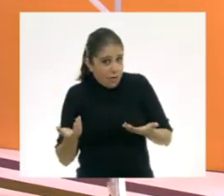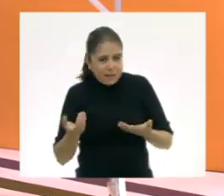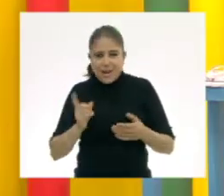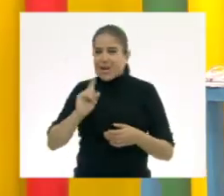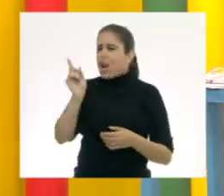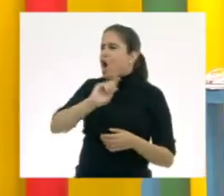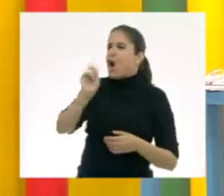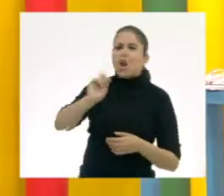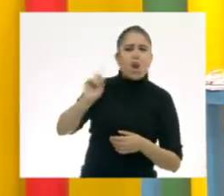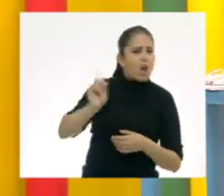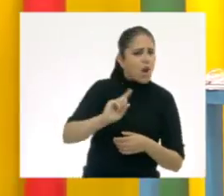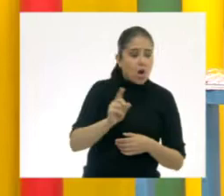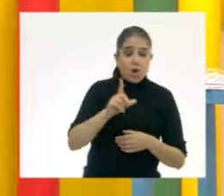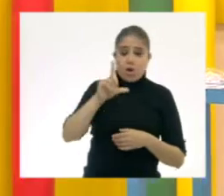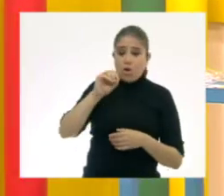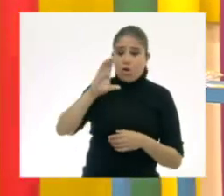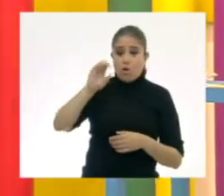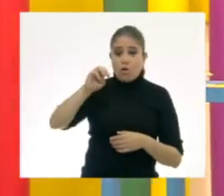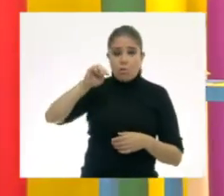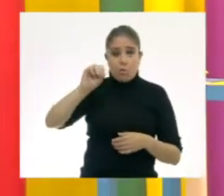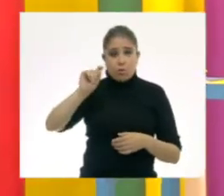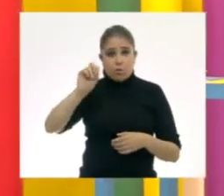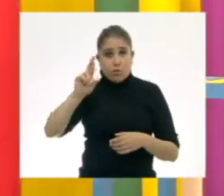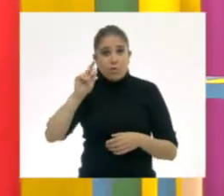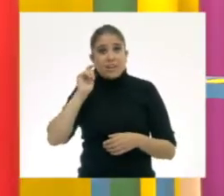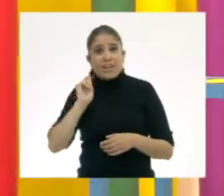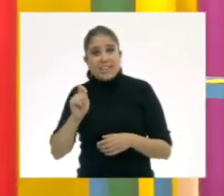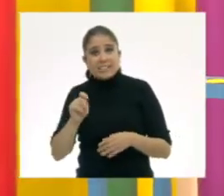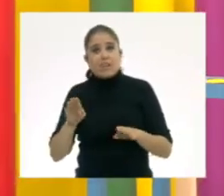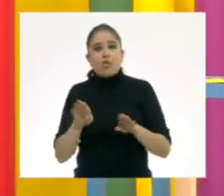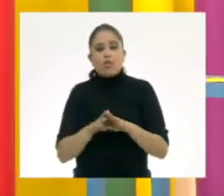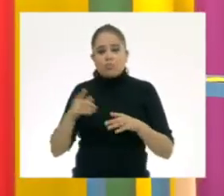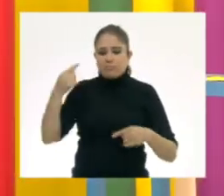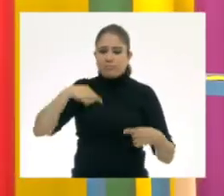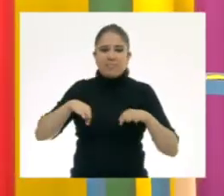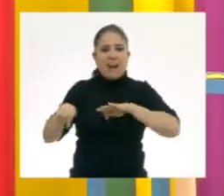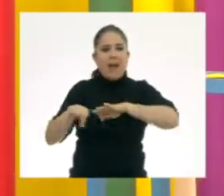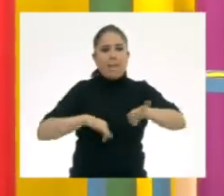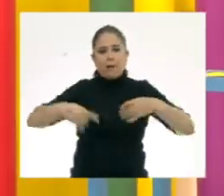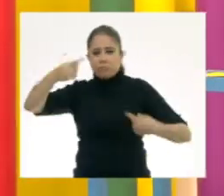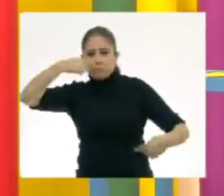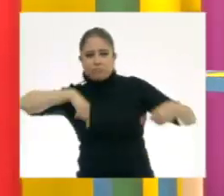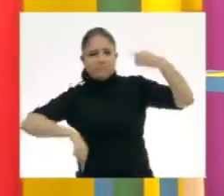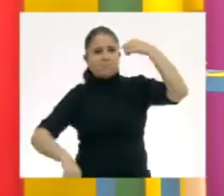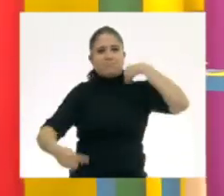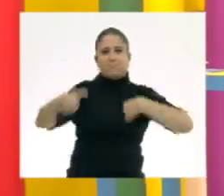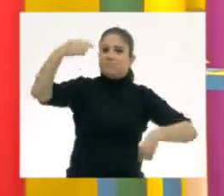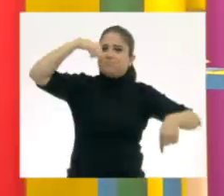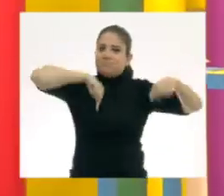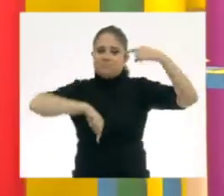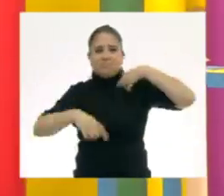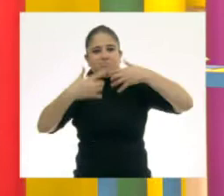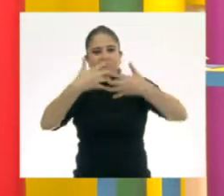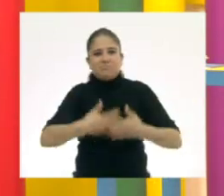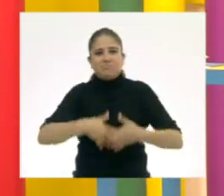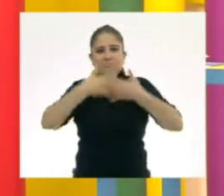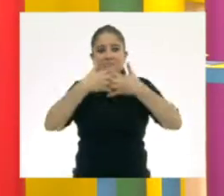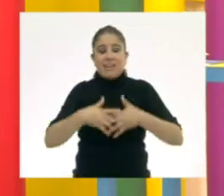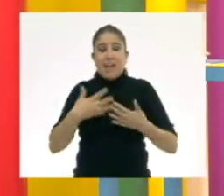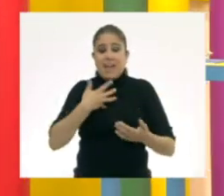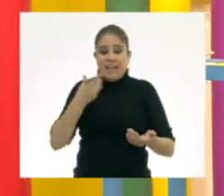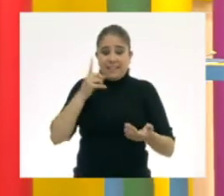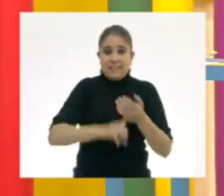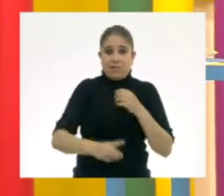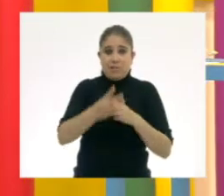No. Locomotor quiere decir, sí, de locomoción, como de trabajo, sí, y son tres sistemas que tenemos,